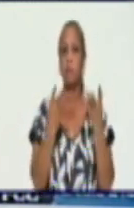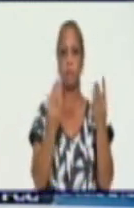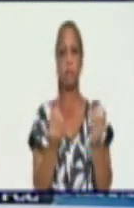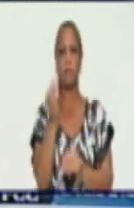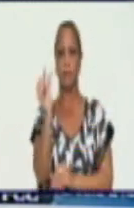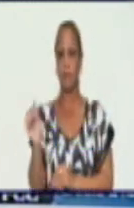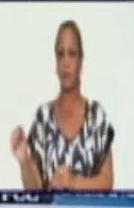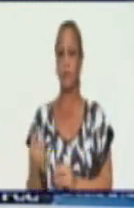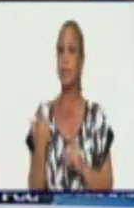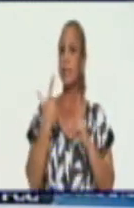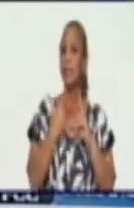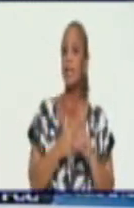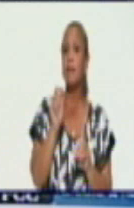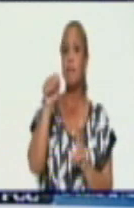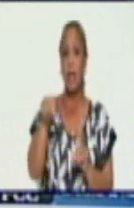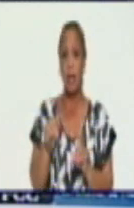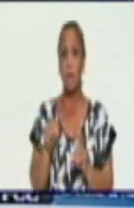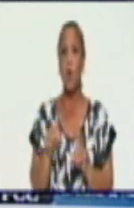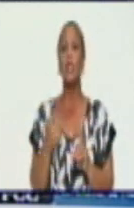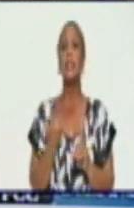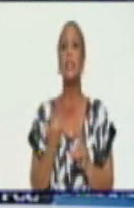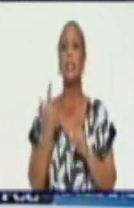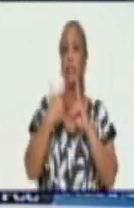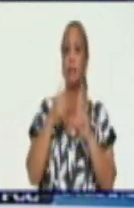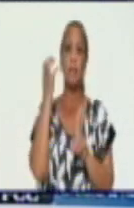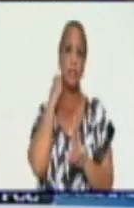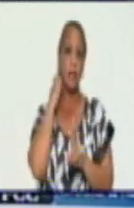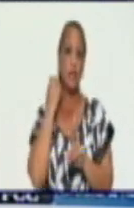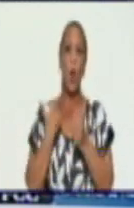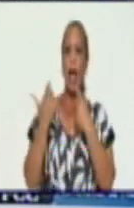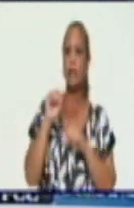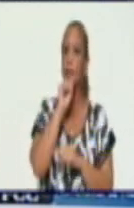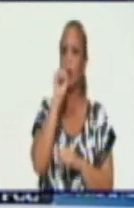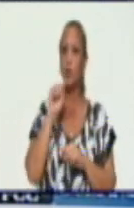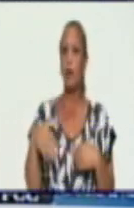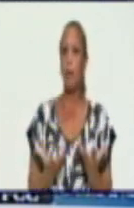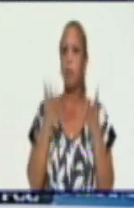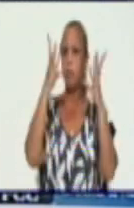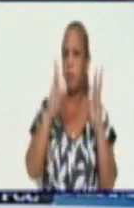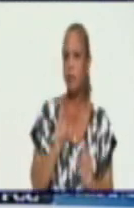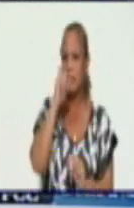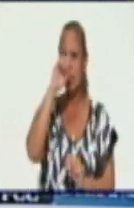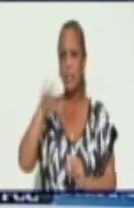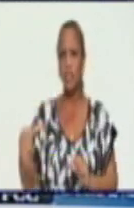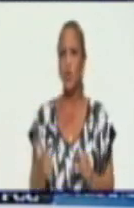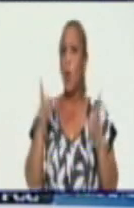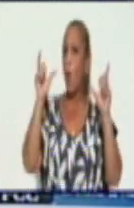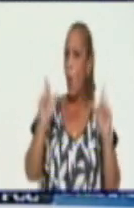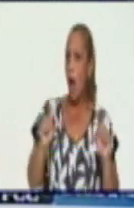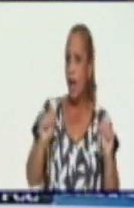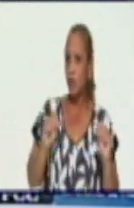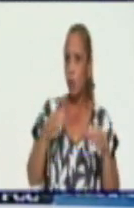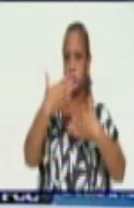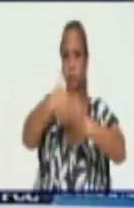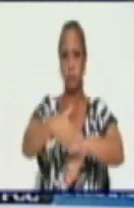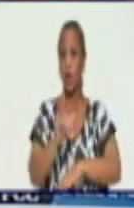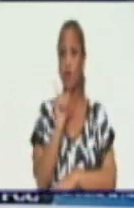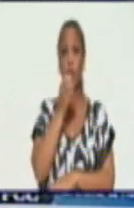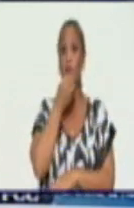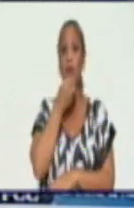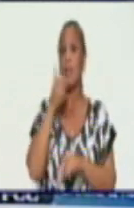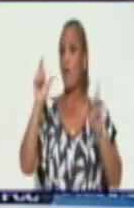bayamo y manzanillo bueno alguien preguntaba no no la cantidad muchachos que están jugando la calle no puede jugar